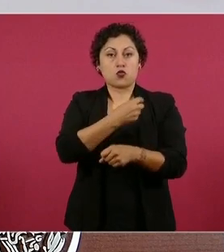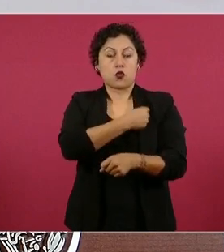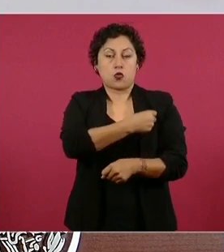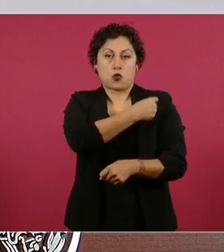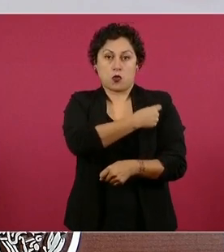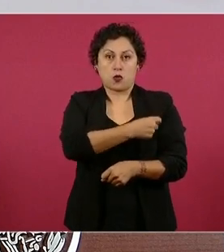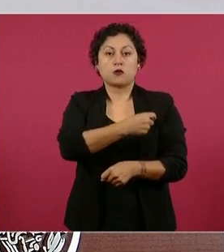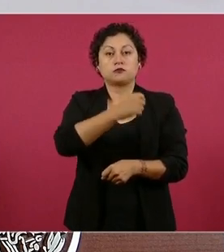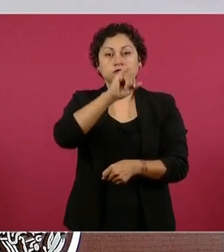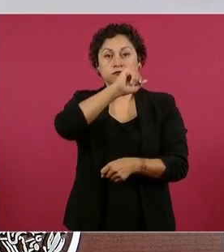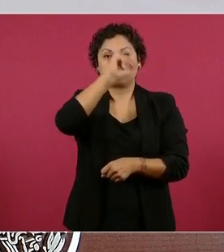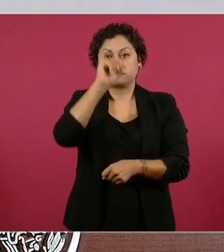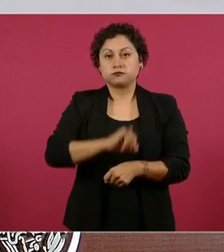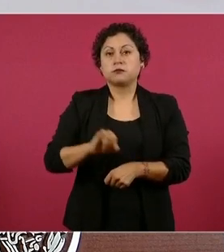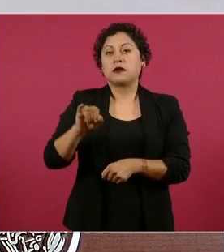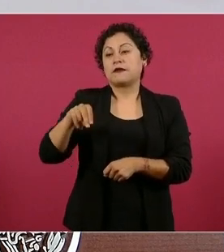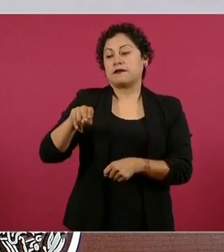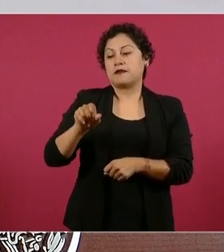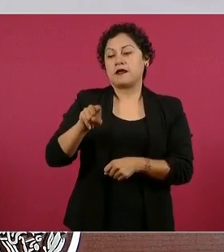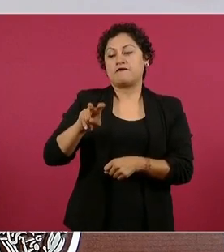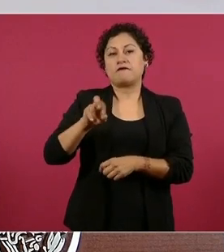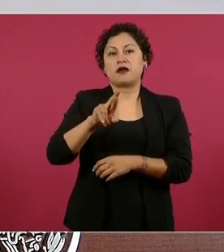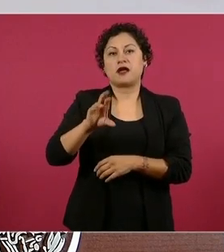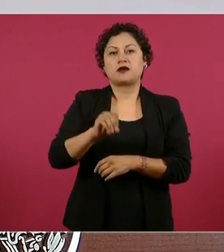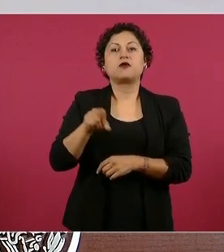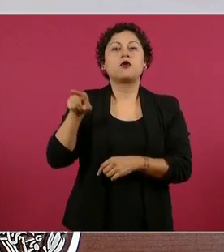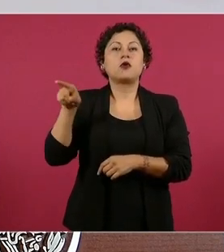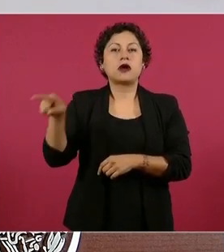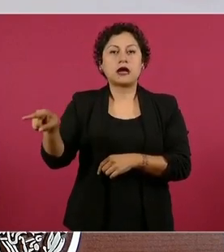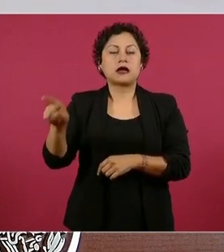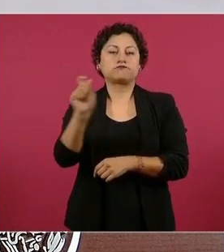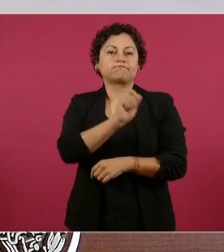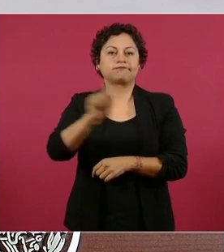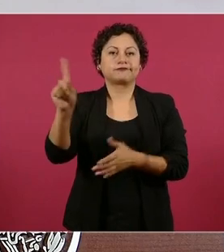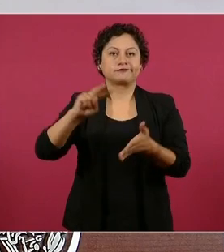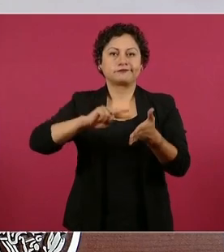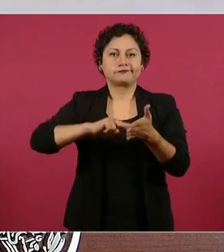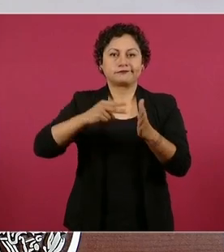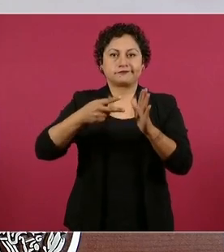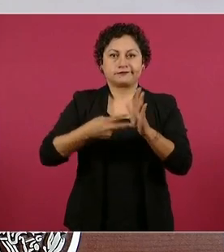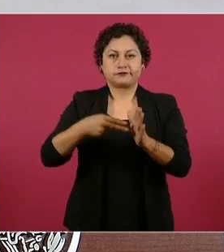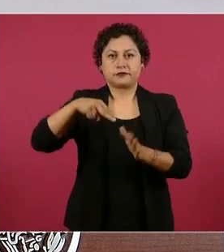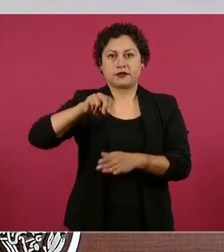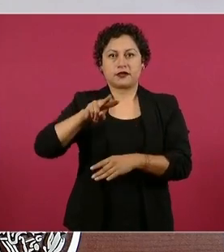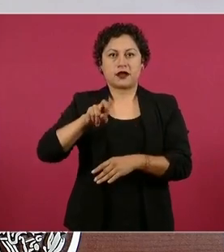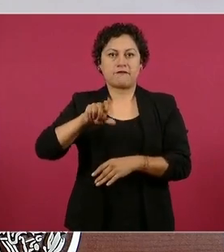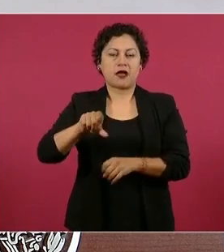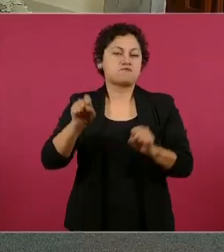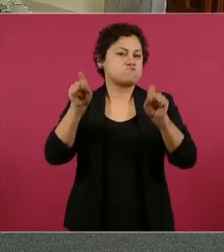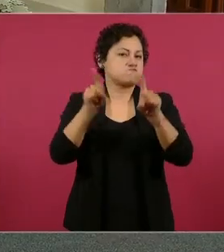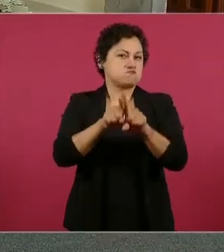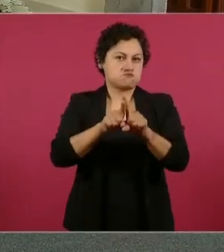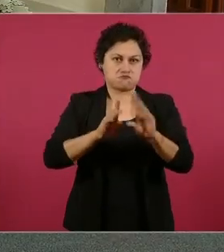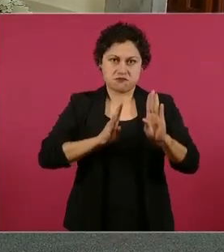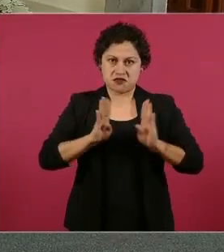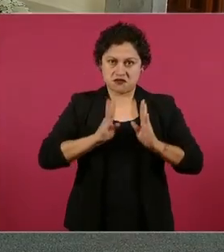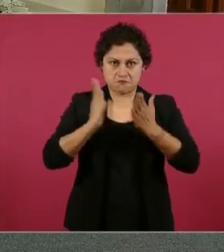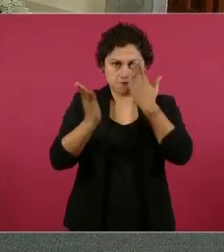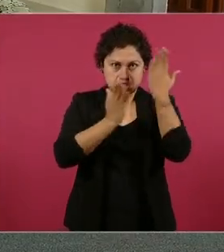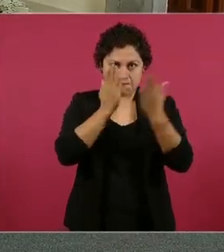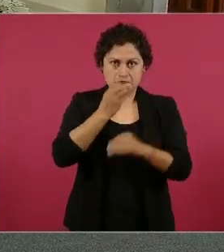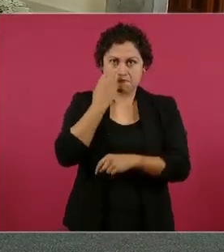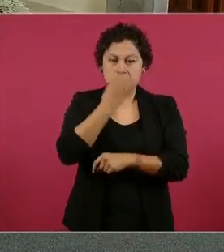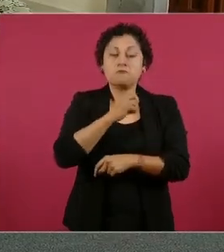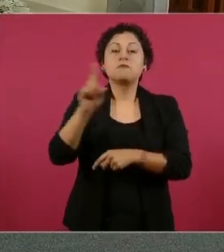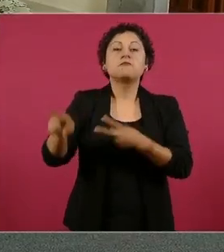Navarro, que es ingeniero mecánico naval, egresado de nuestra heroica Escuela Naval, y además estudió